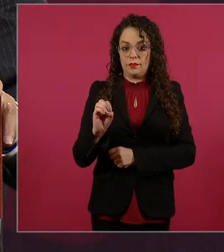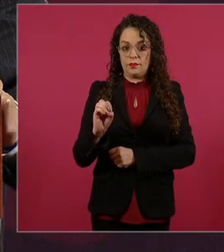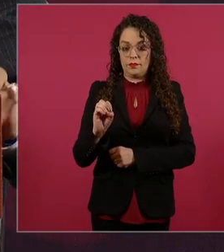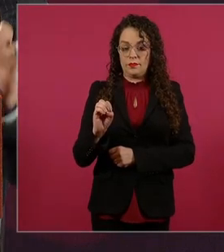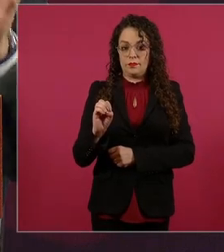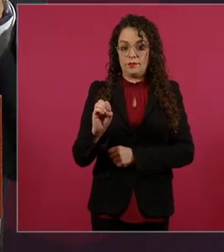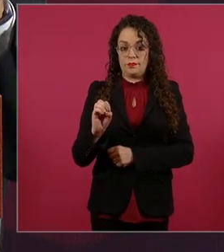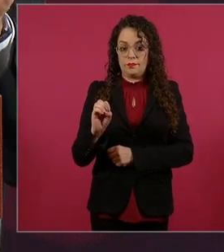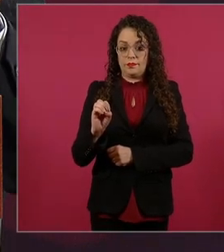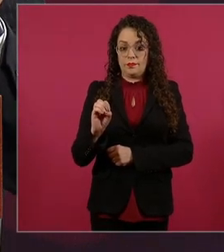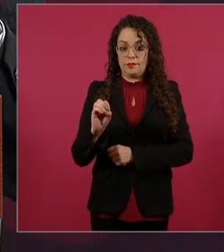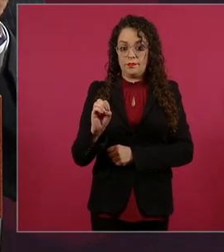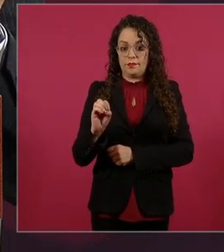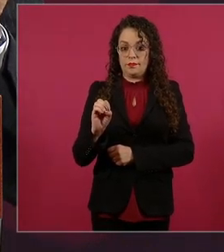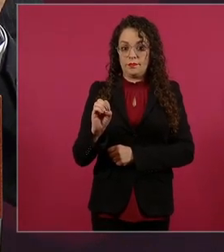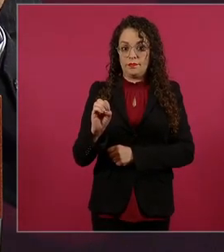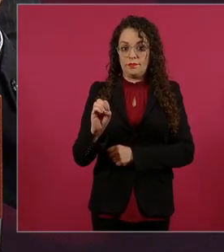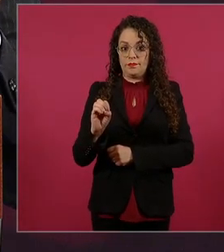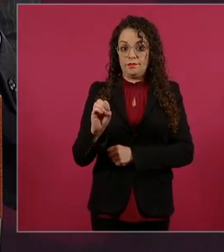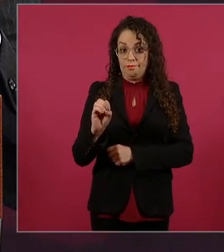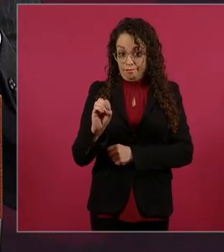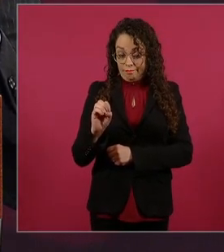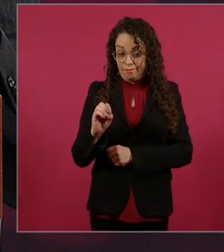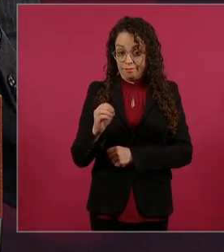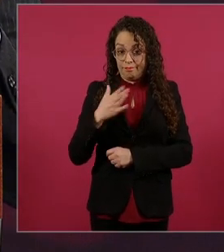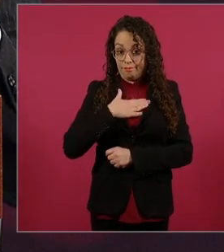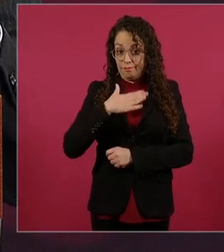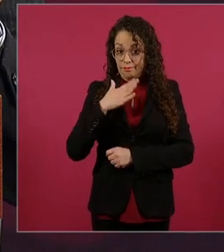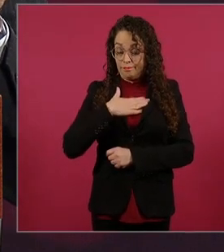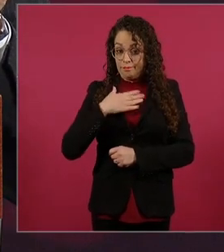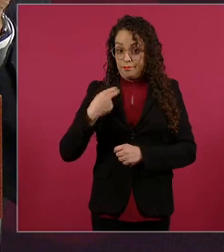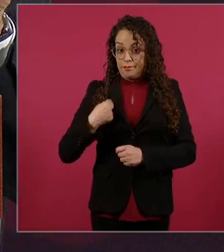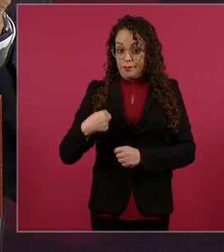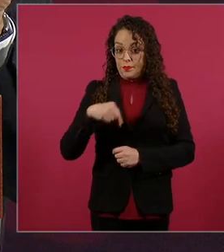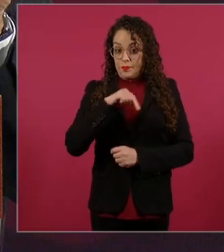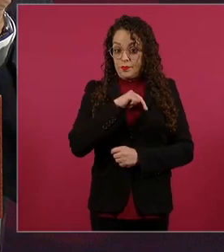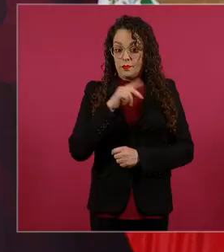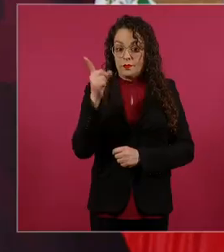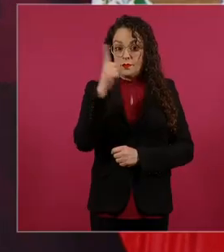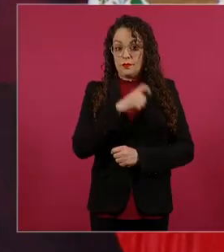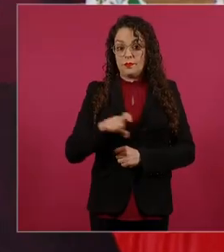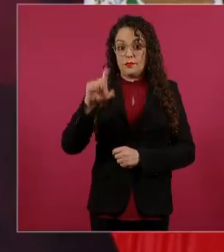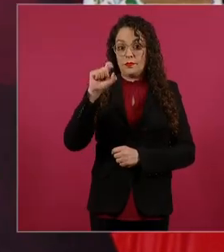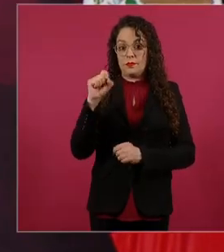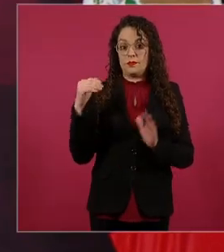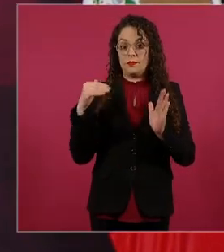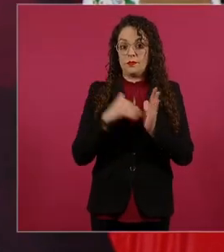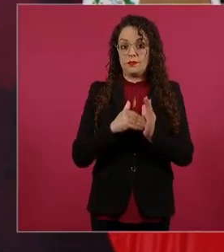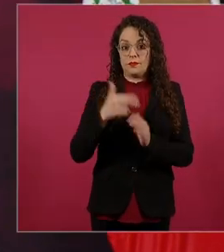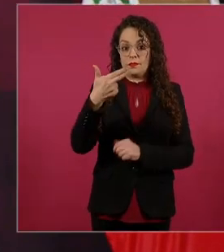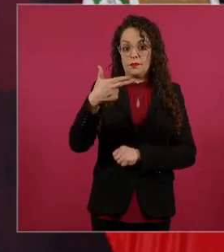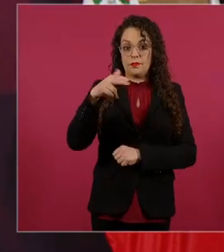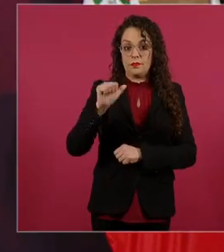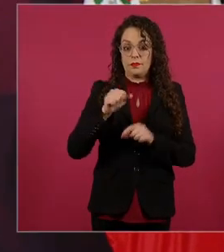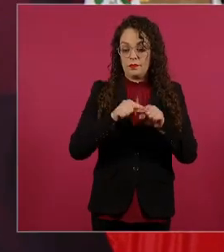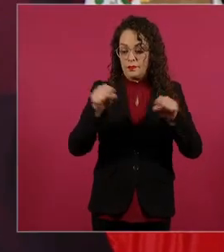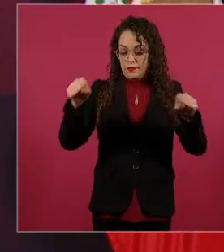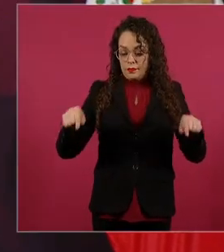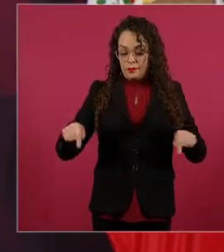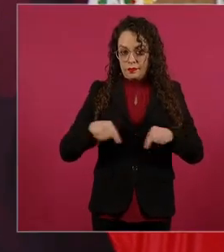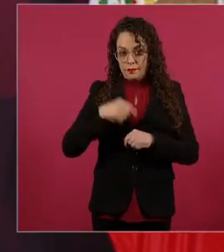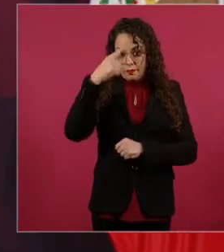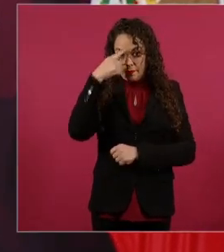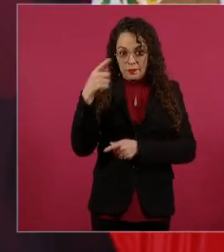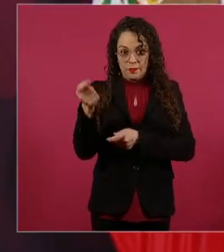nosotros ciento veinte mil hectáreas de riego